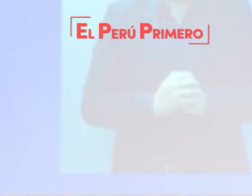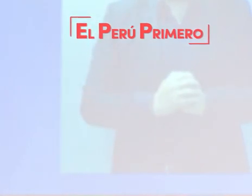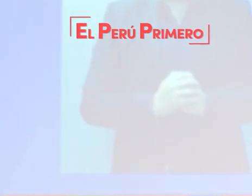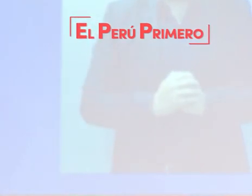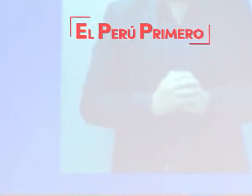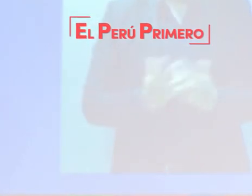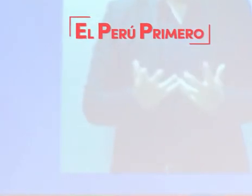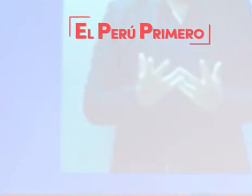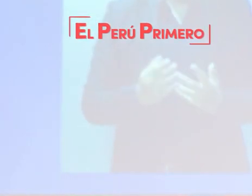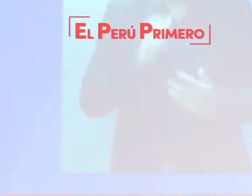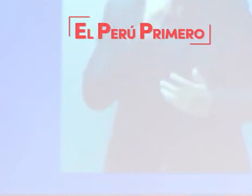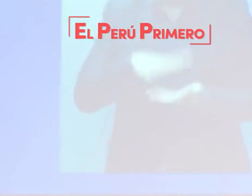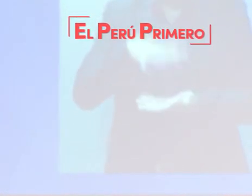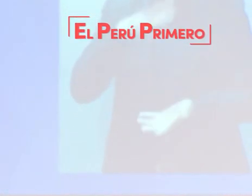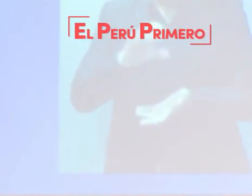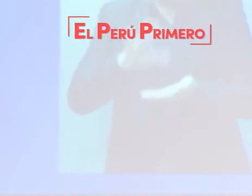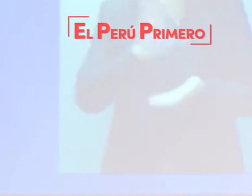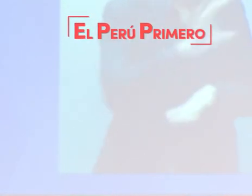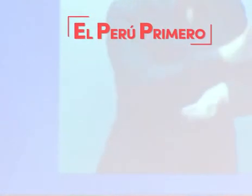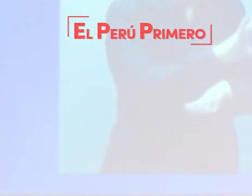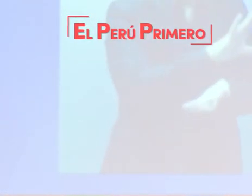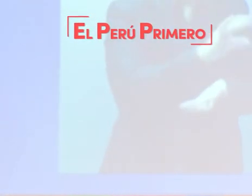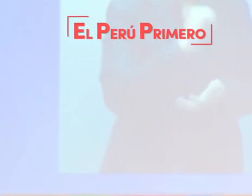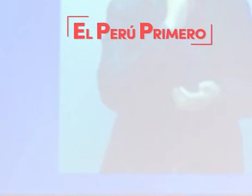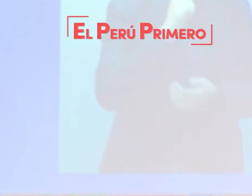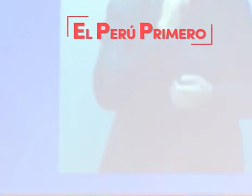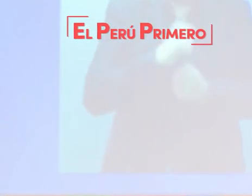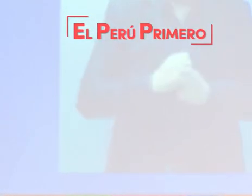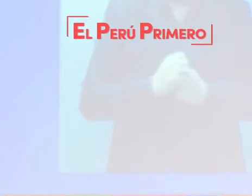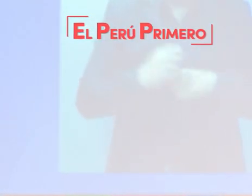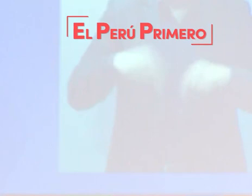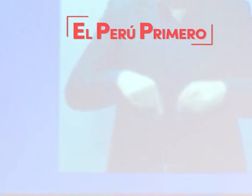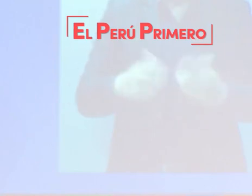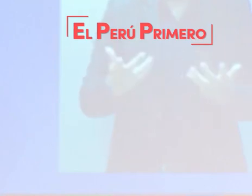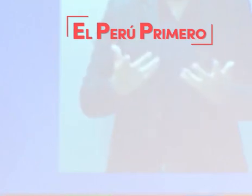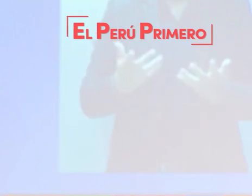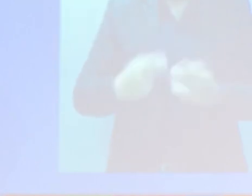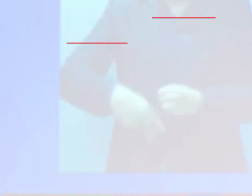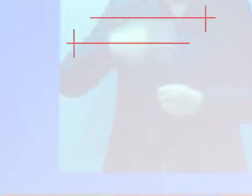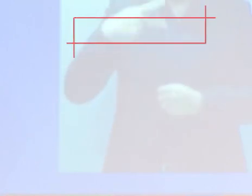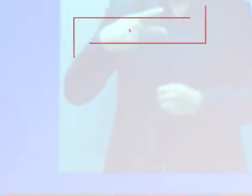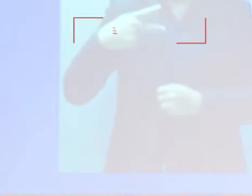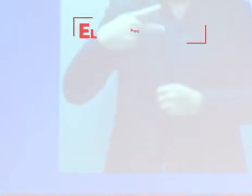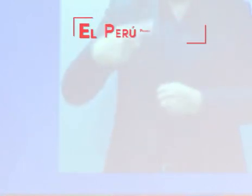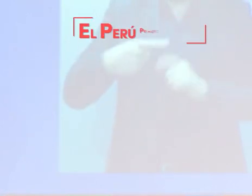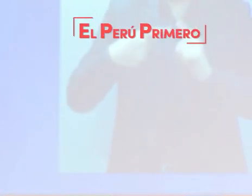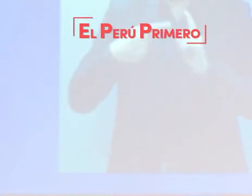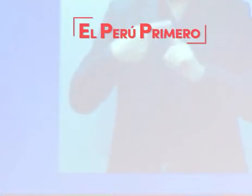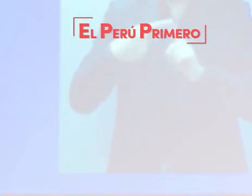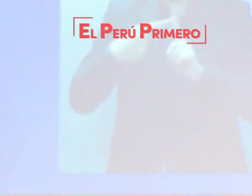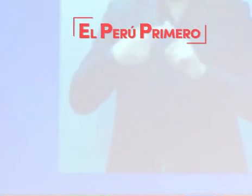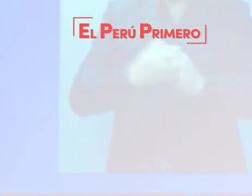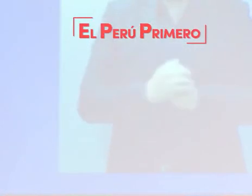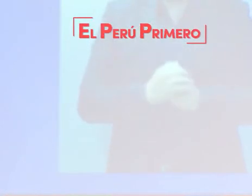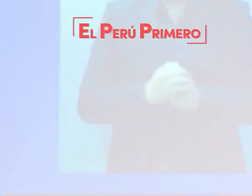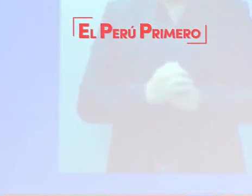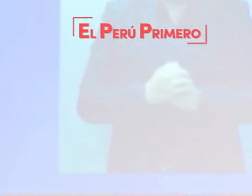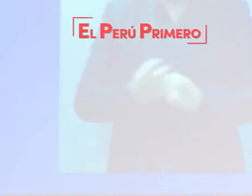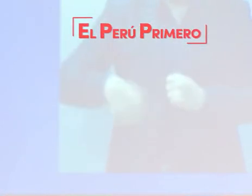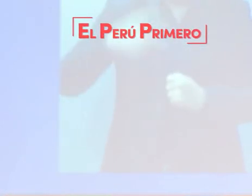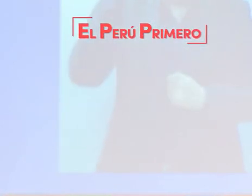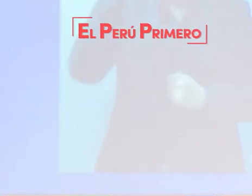realidad, tenemos que hacer dos cosas. Una, seguir nuestro esfuerzo